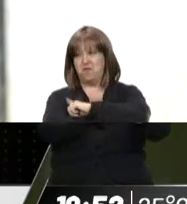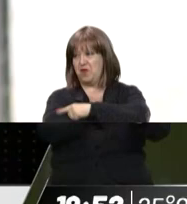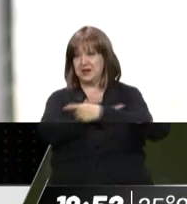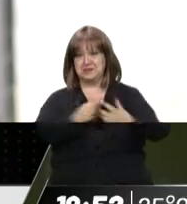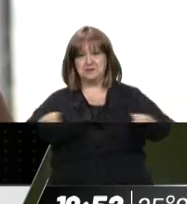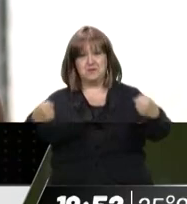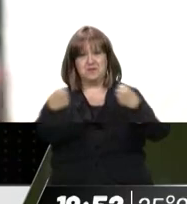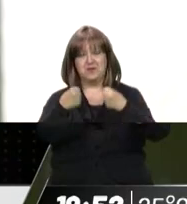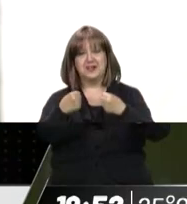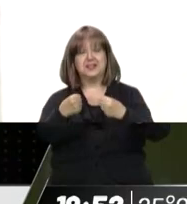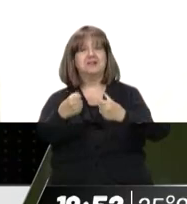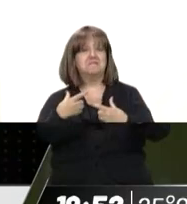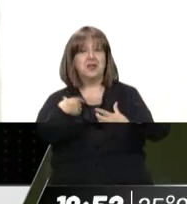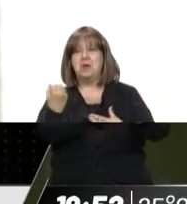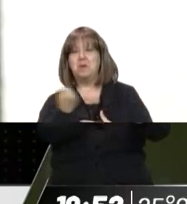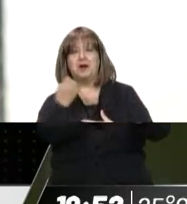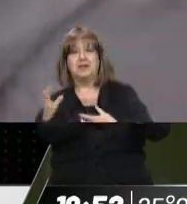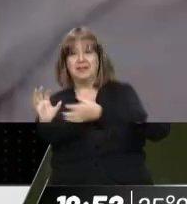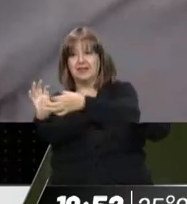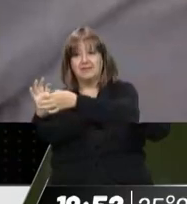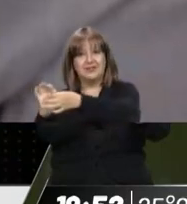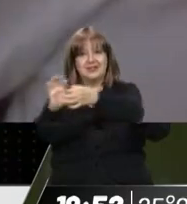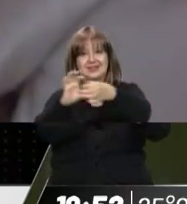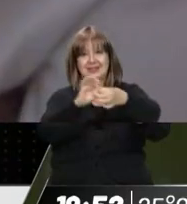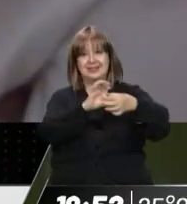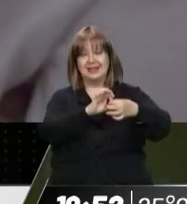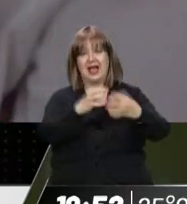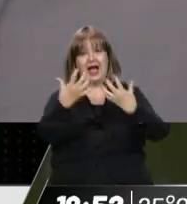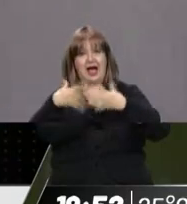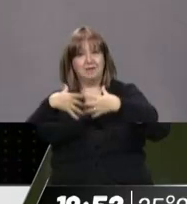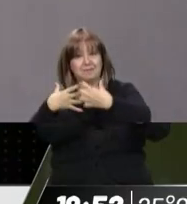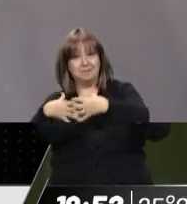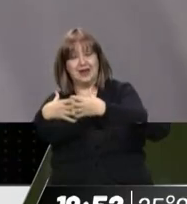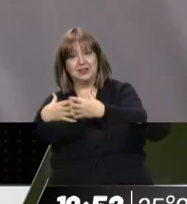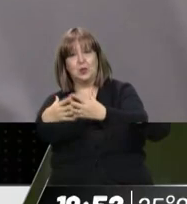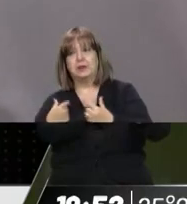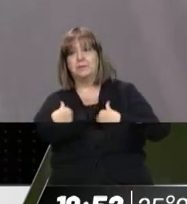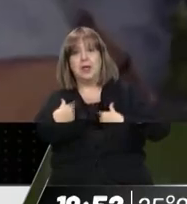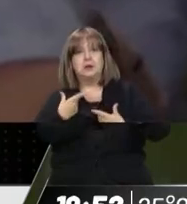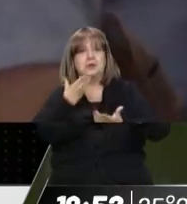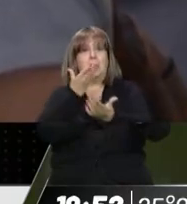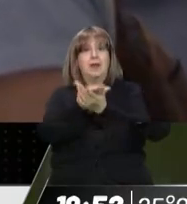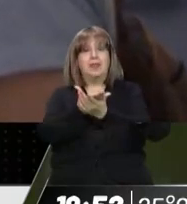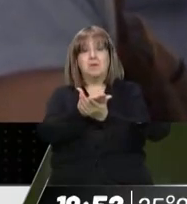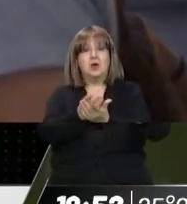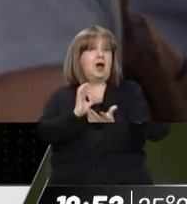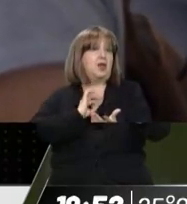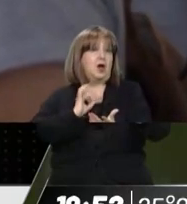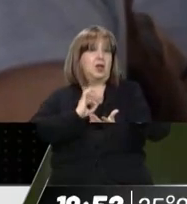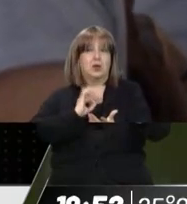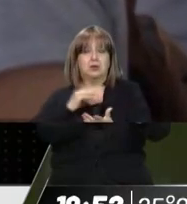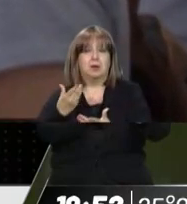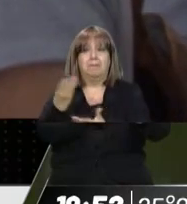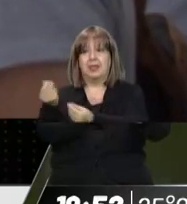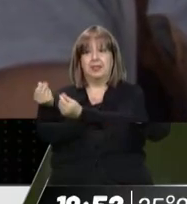no serían posibles si no se articulan entre varias partes. En este caso nosotros gestionamos una recaudación todos los años que son fondos